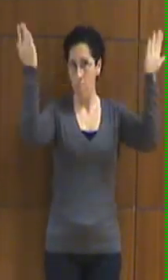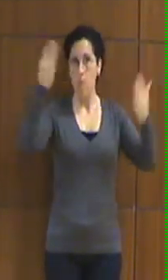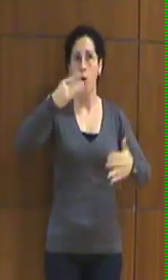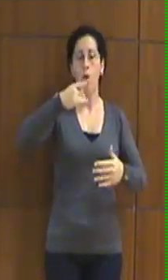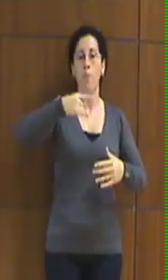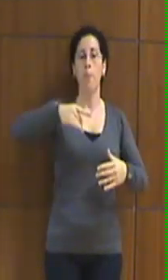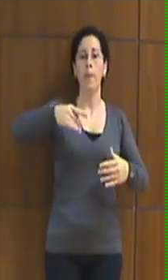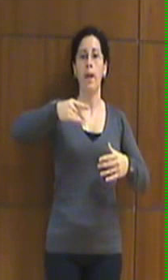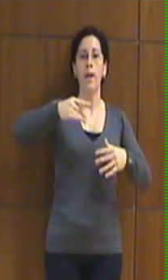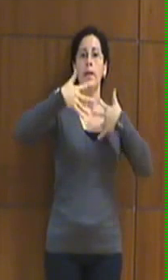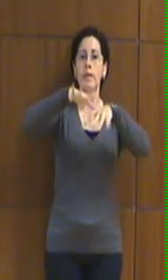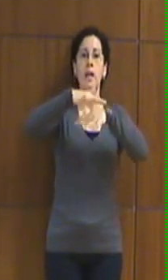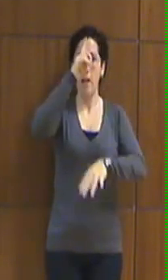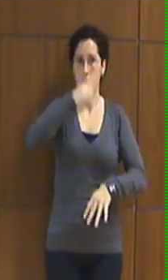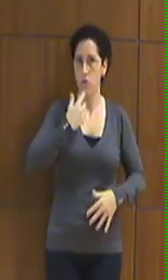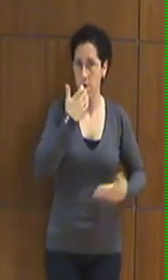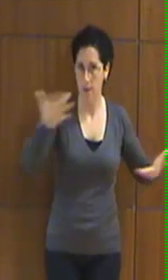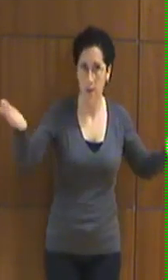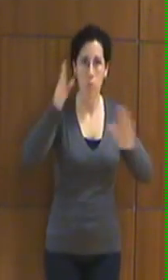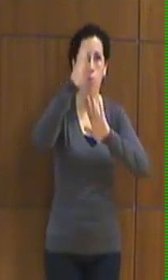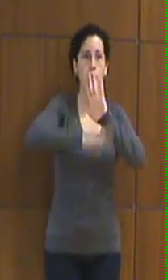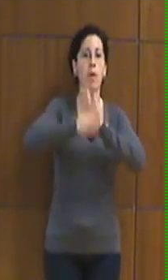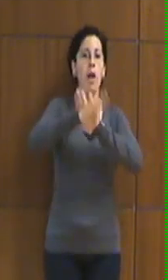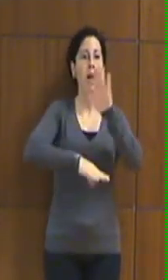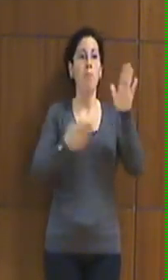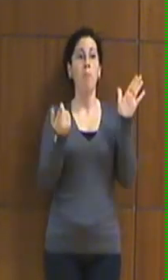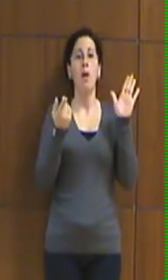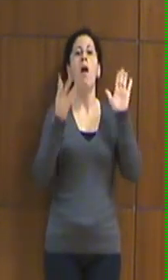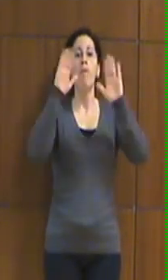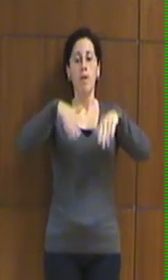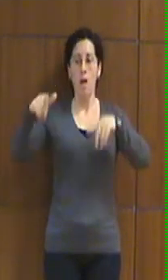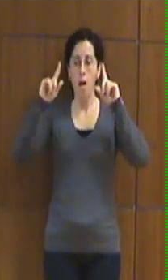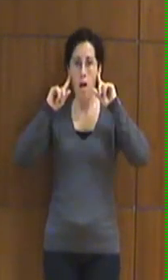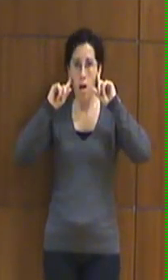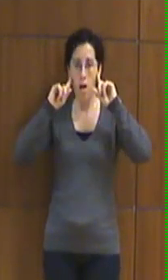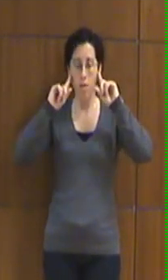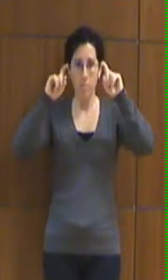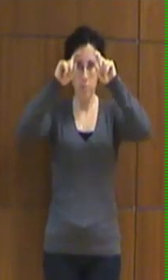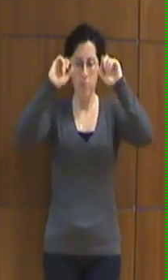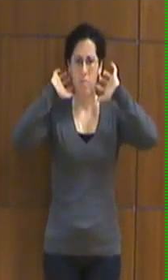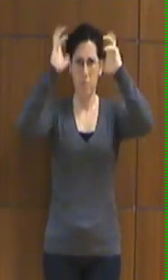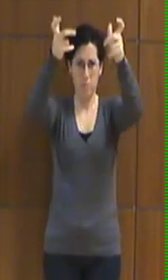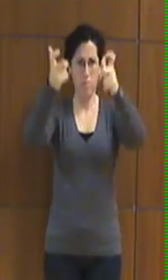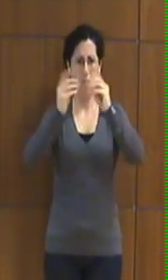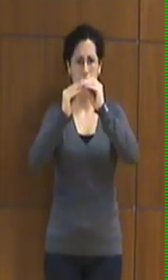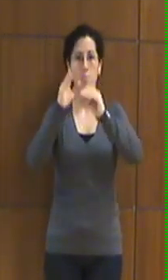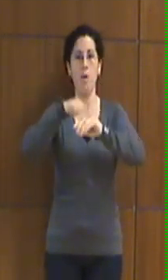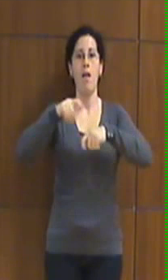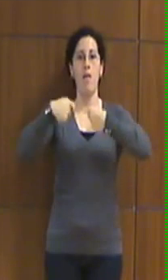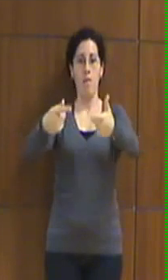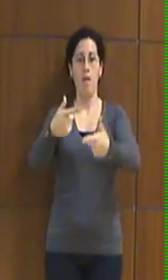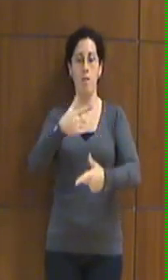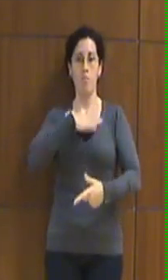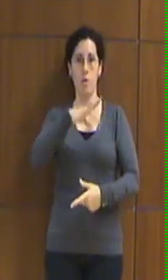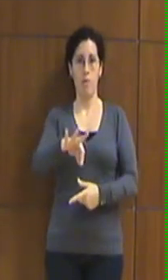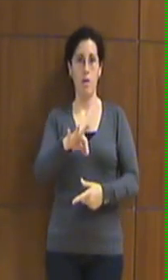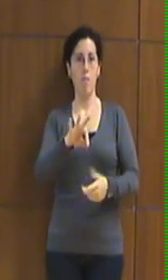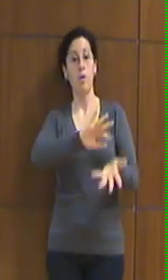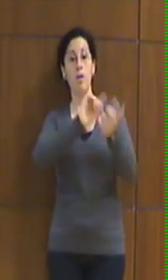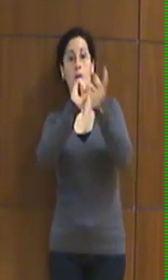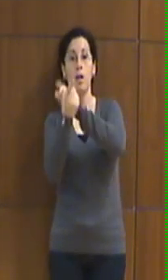Ya cuando hablamos de cosas más serias, como es una buena conexión a Internet. Que hoy ya, es decir, mire usted, es que tener Internet es como tener luz,